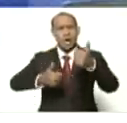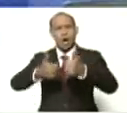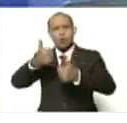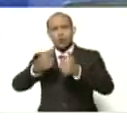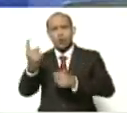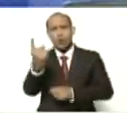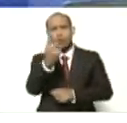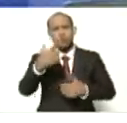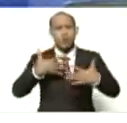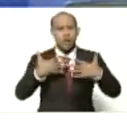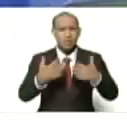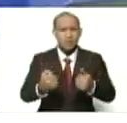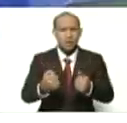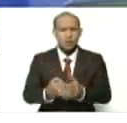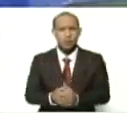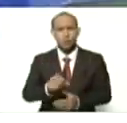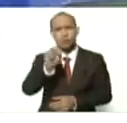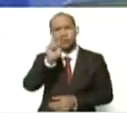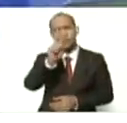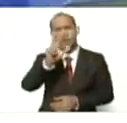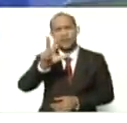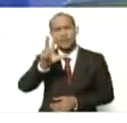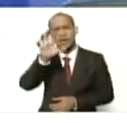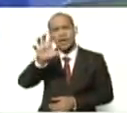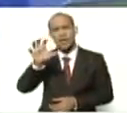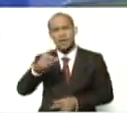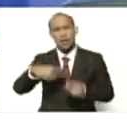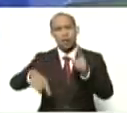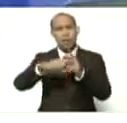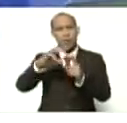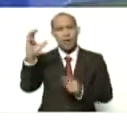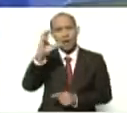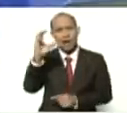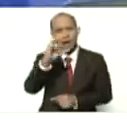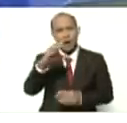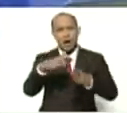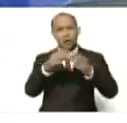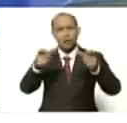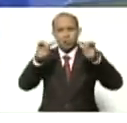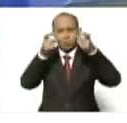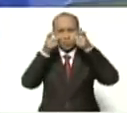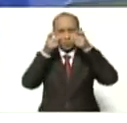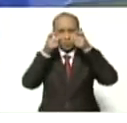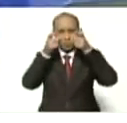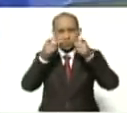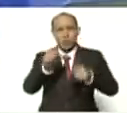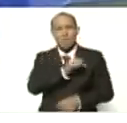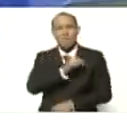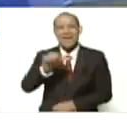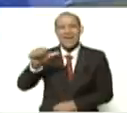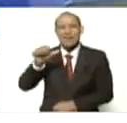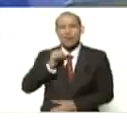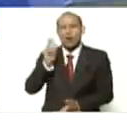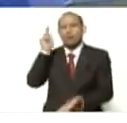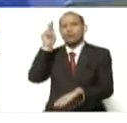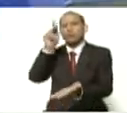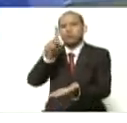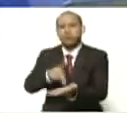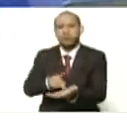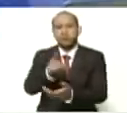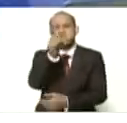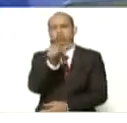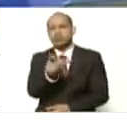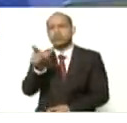únicas de salud de los 23 estados más caracas supervisar personalmente los gobernadores las